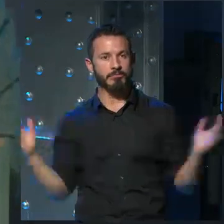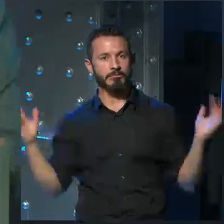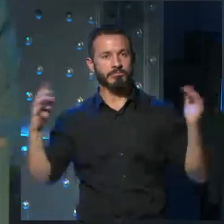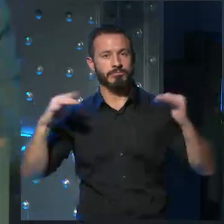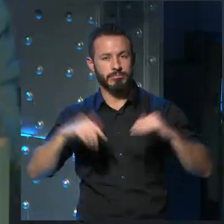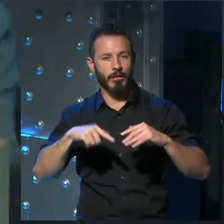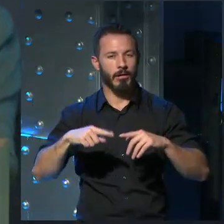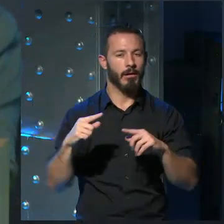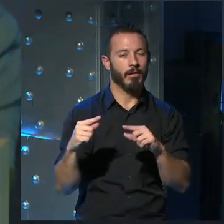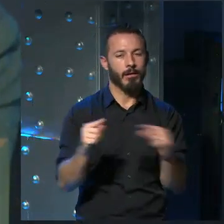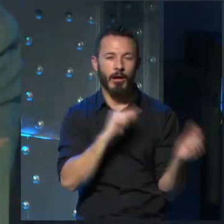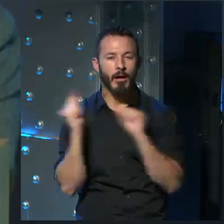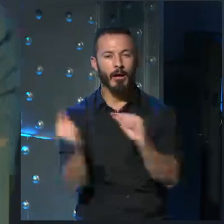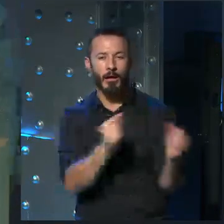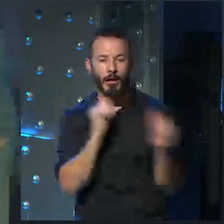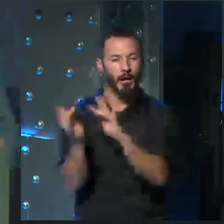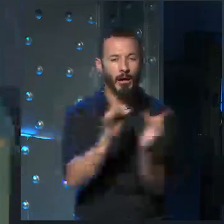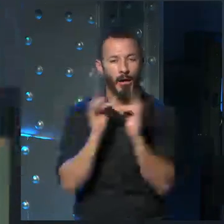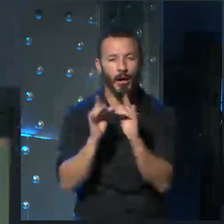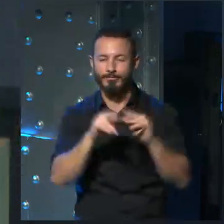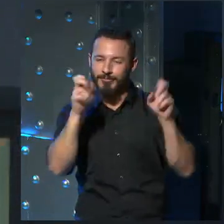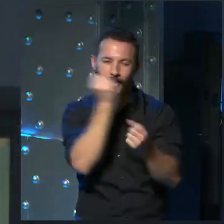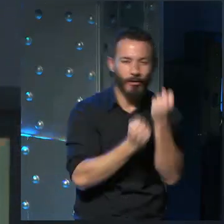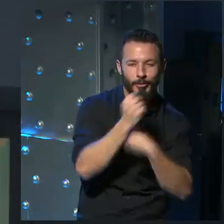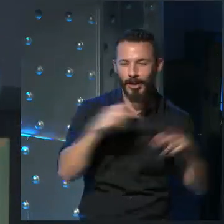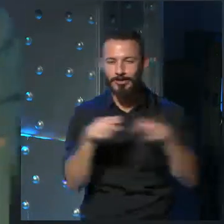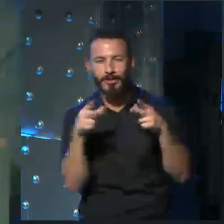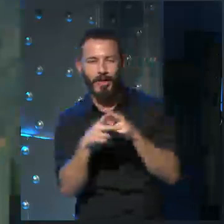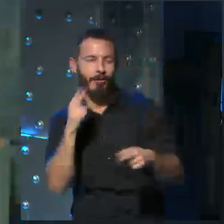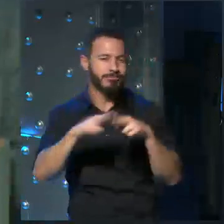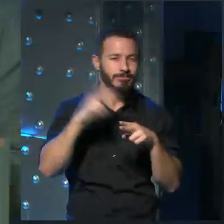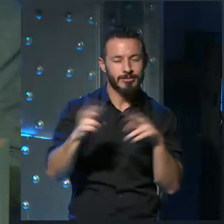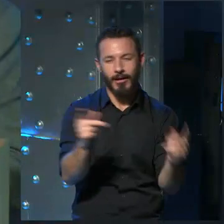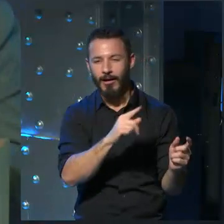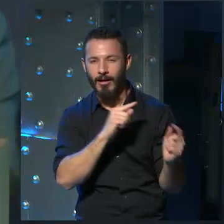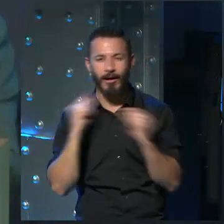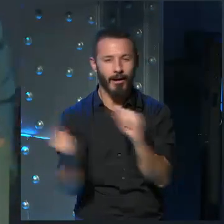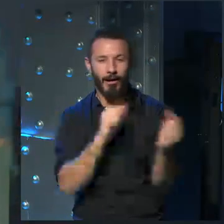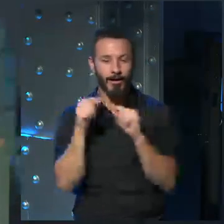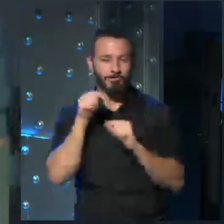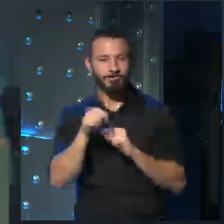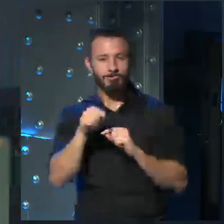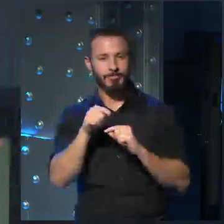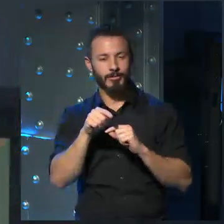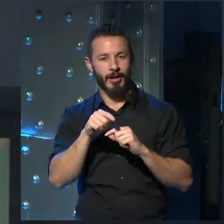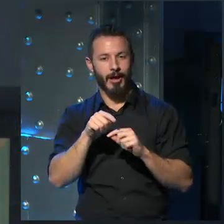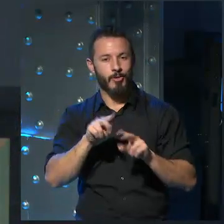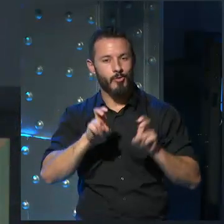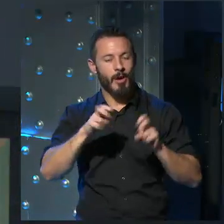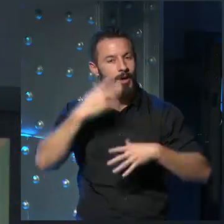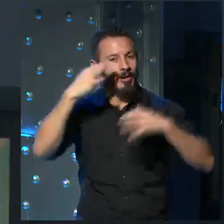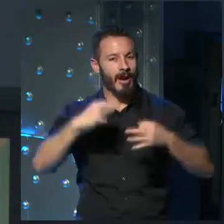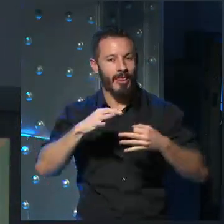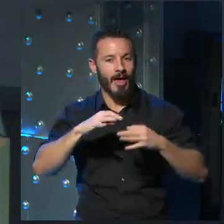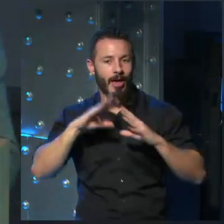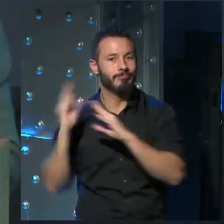se discutía, se interactuaba, se hablaba de economía, de sociedad, de política, y se generaba una nueva realidad colectiva que